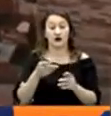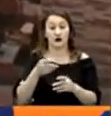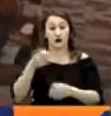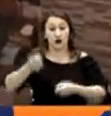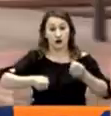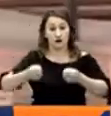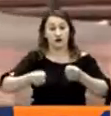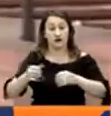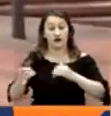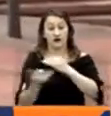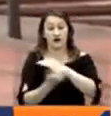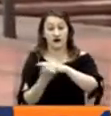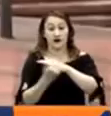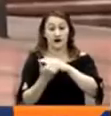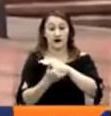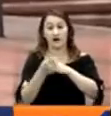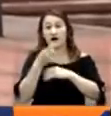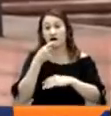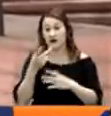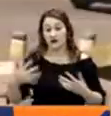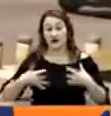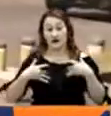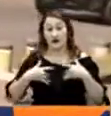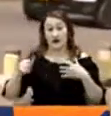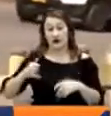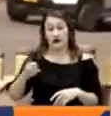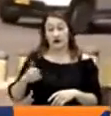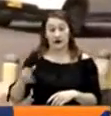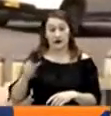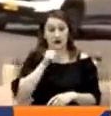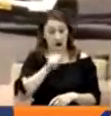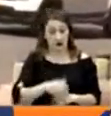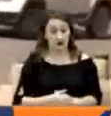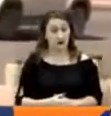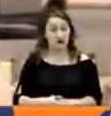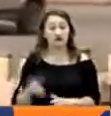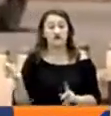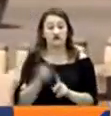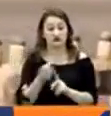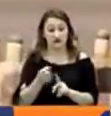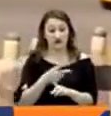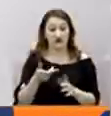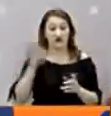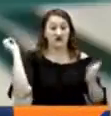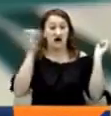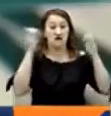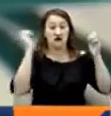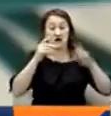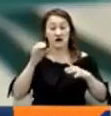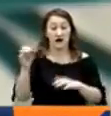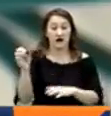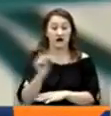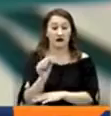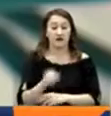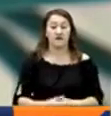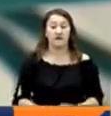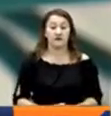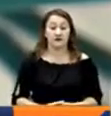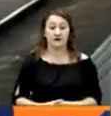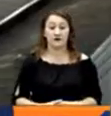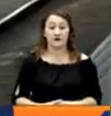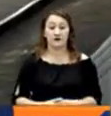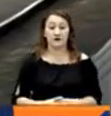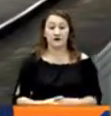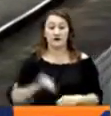conductores del SITP se declaran víctimas de los jóvenes. Aseguran que los agreden y dañan sus vehículos. A través de las cámaras